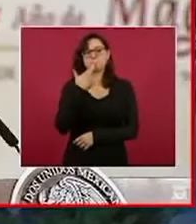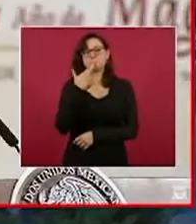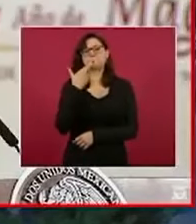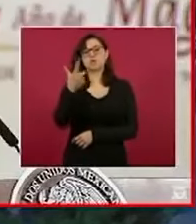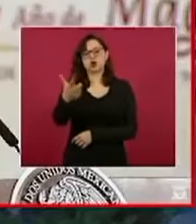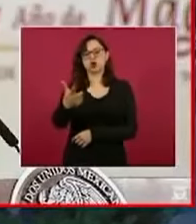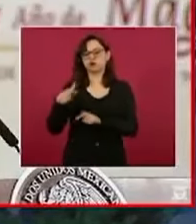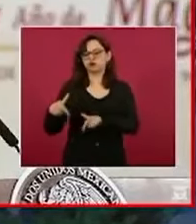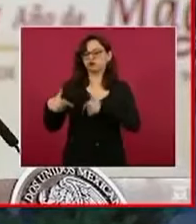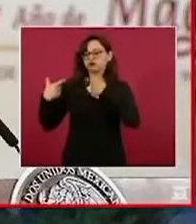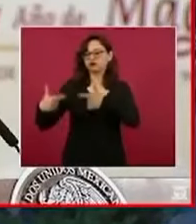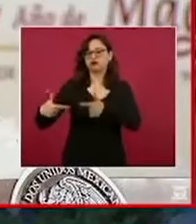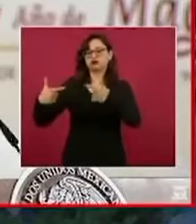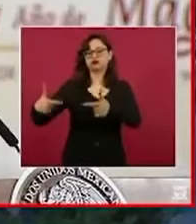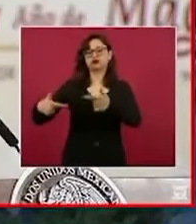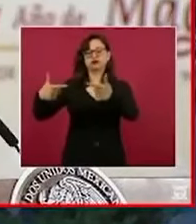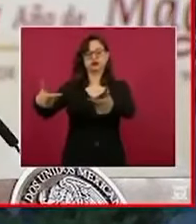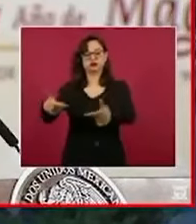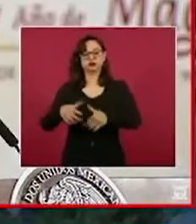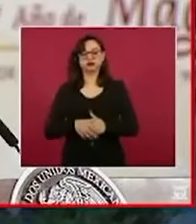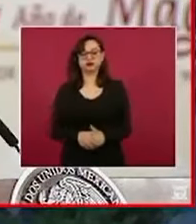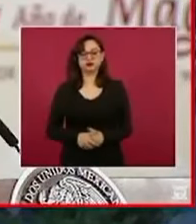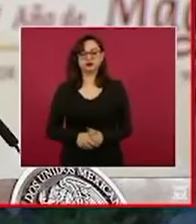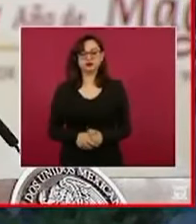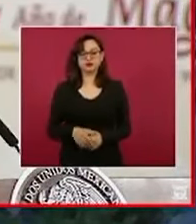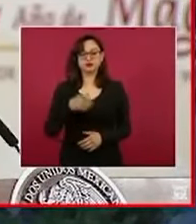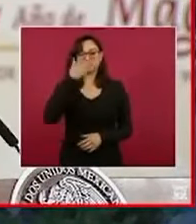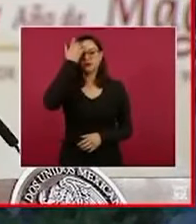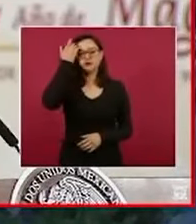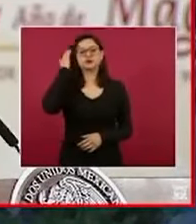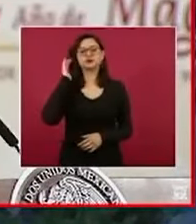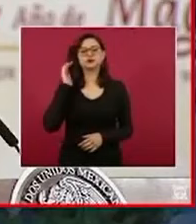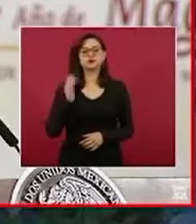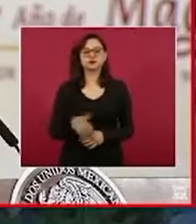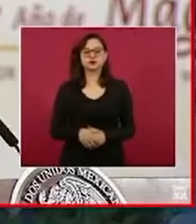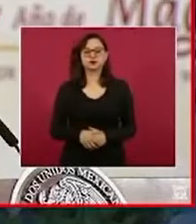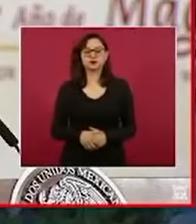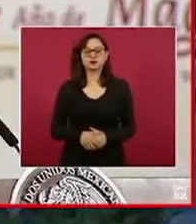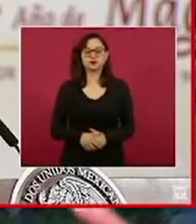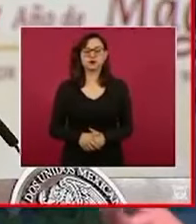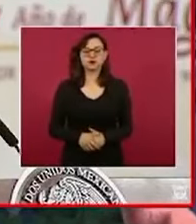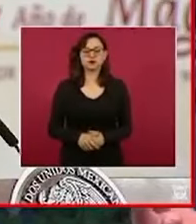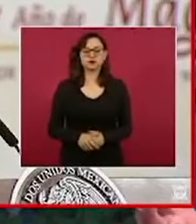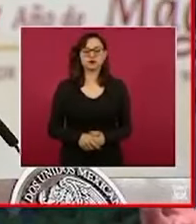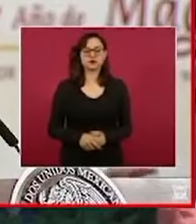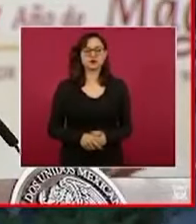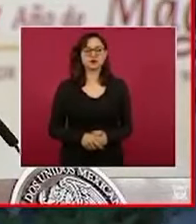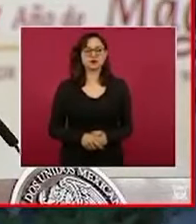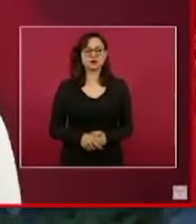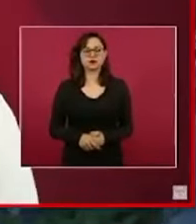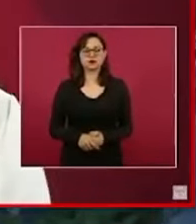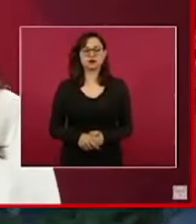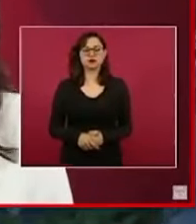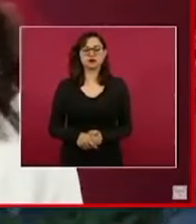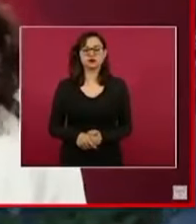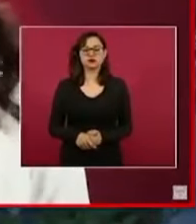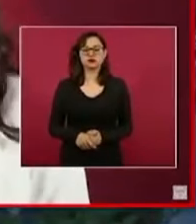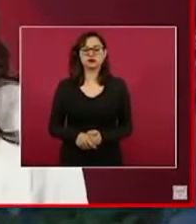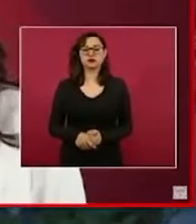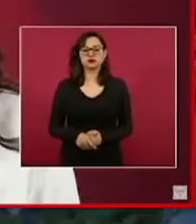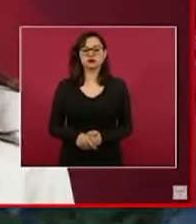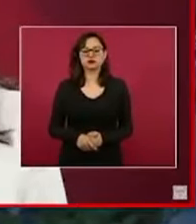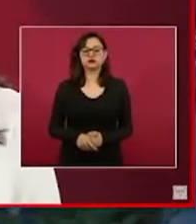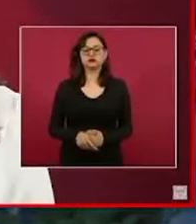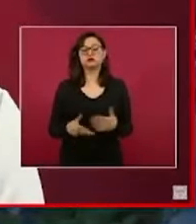nos da esta sección es siempre es una síntesis solamente porque sí dan a conocer todas